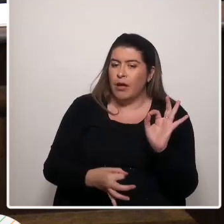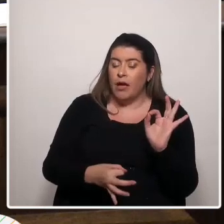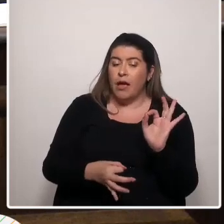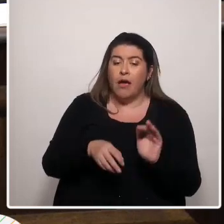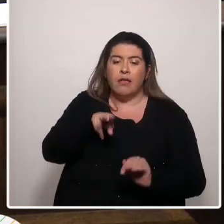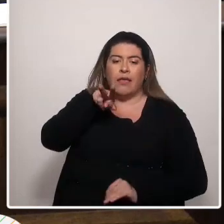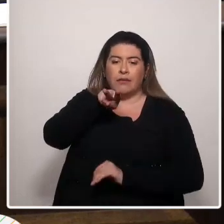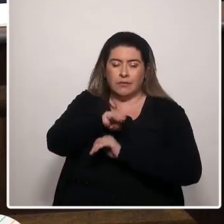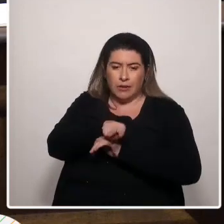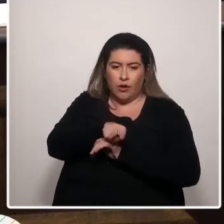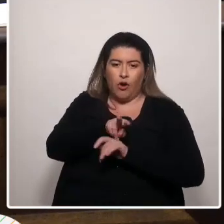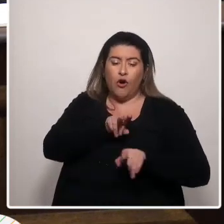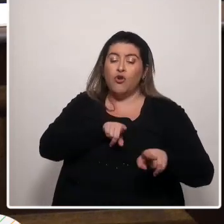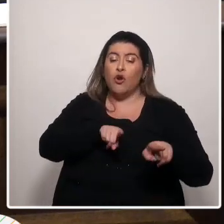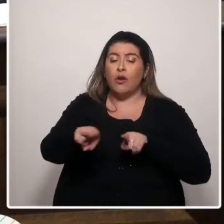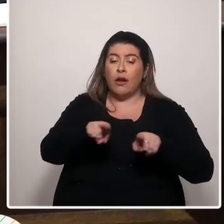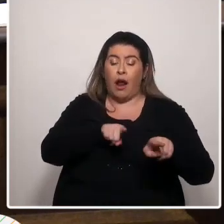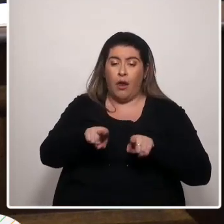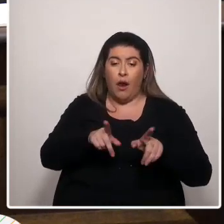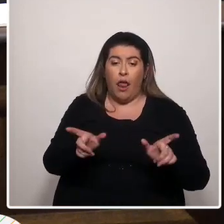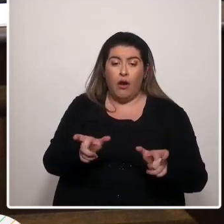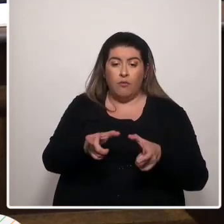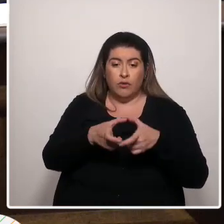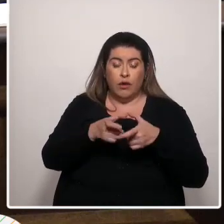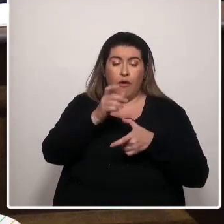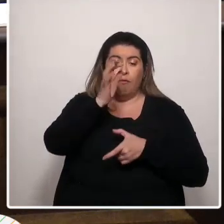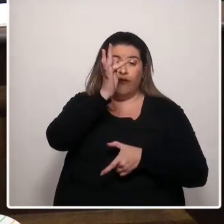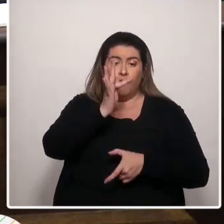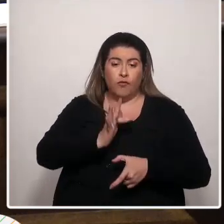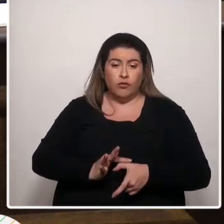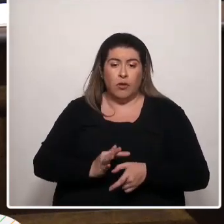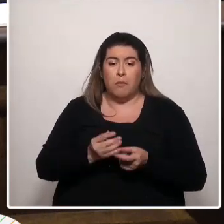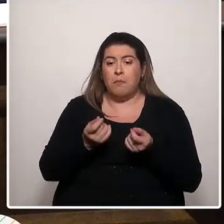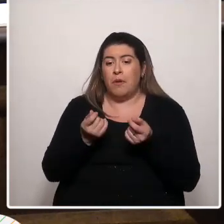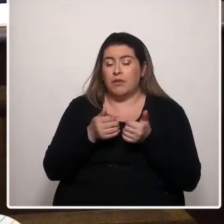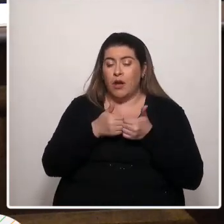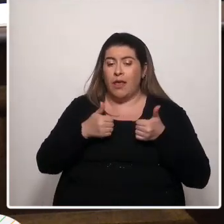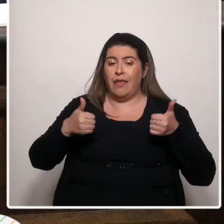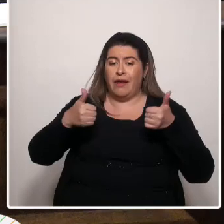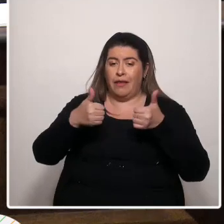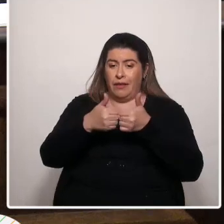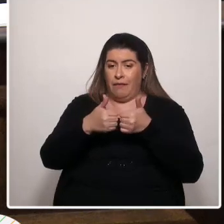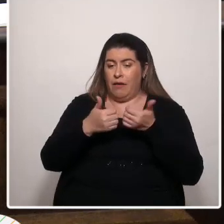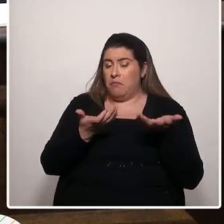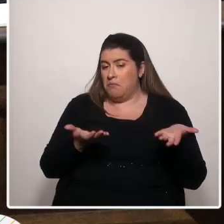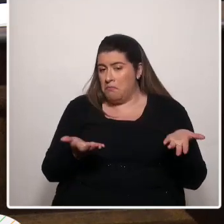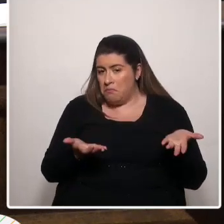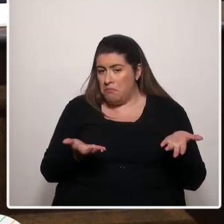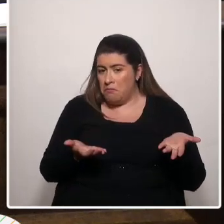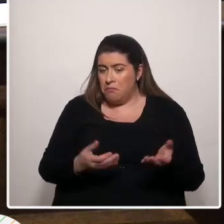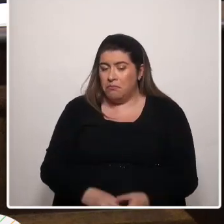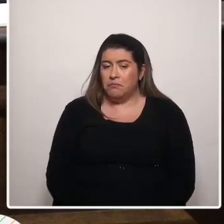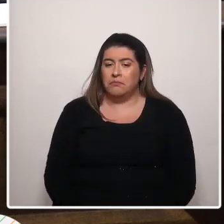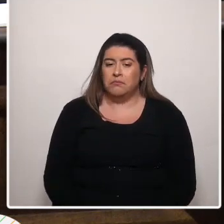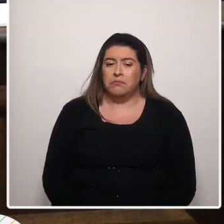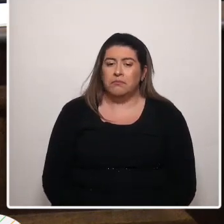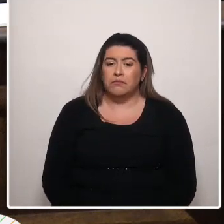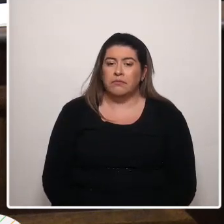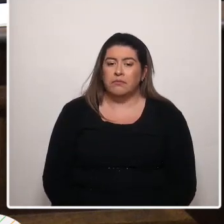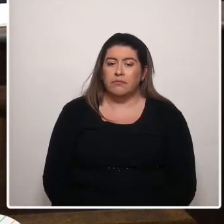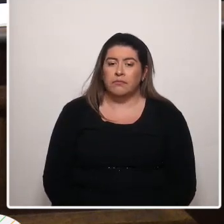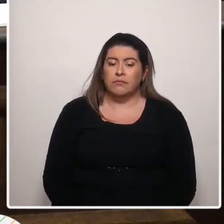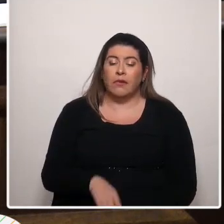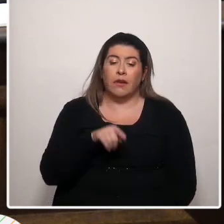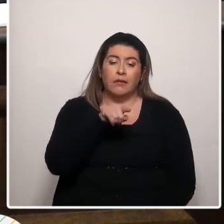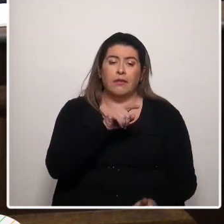Fe. Los coordinadores de las comisiones deberán cumplir funciones similares a aquellas que tiene la mesa de la convención. O sea, si bien esto tiene